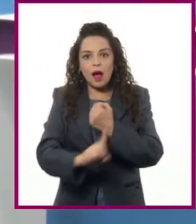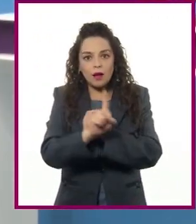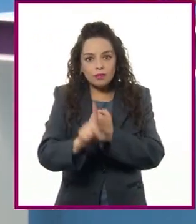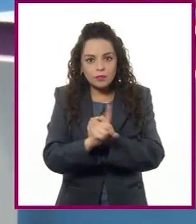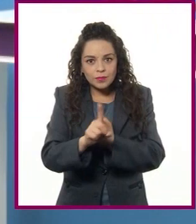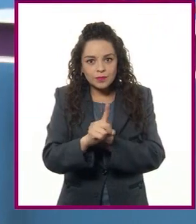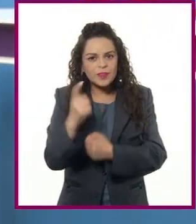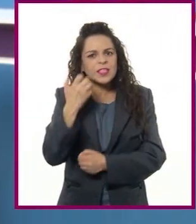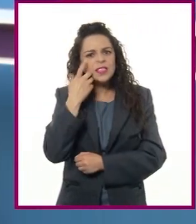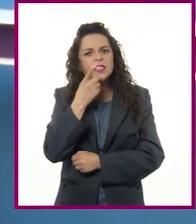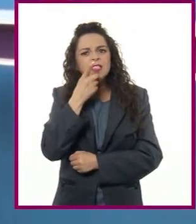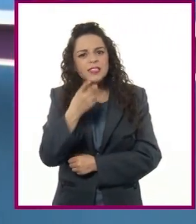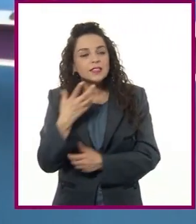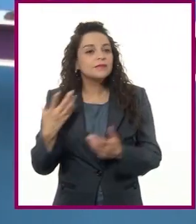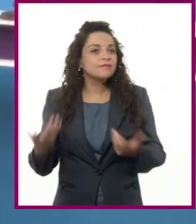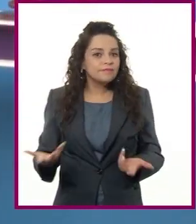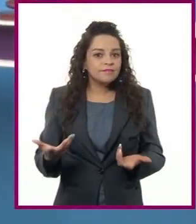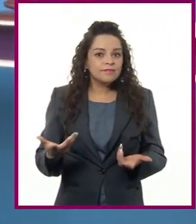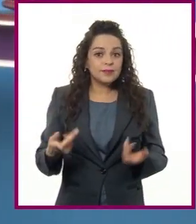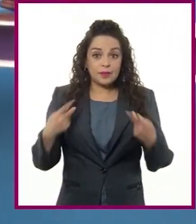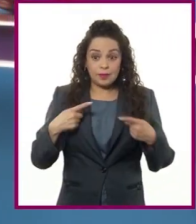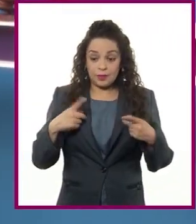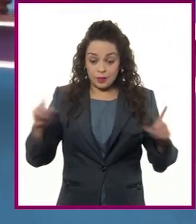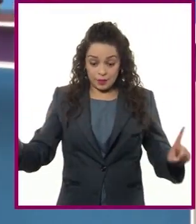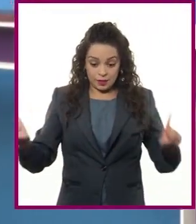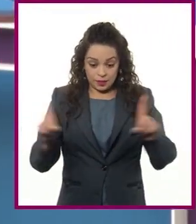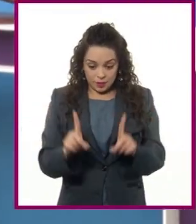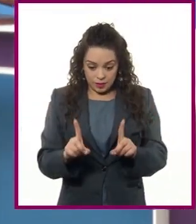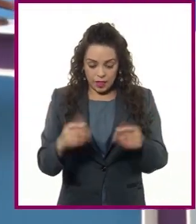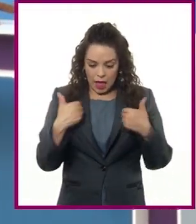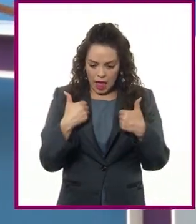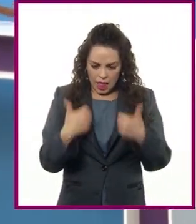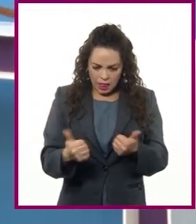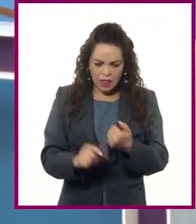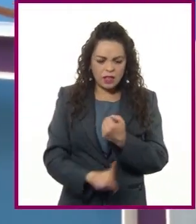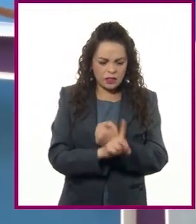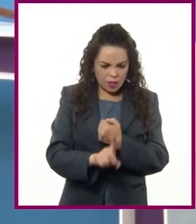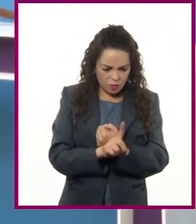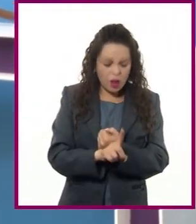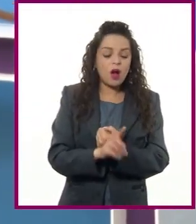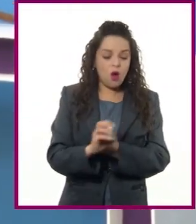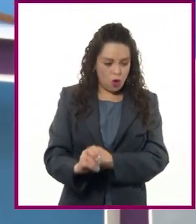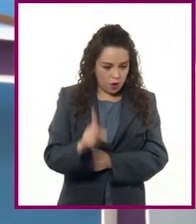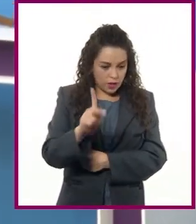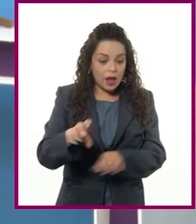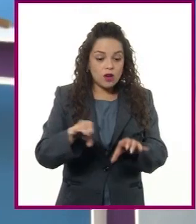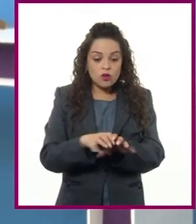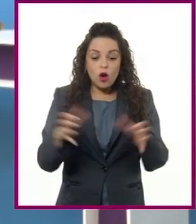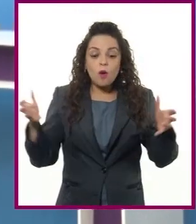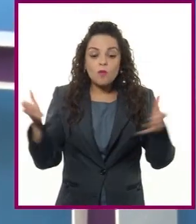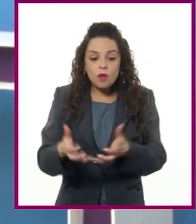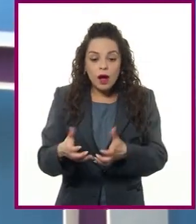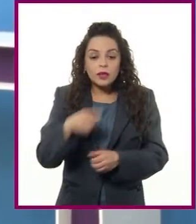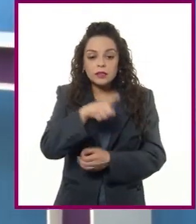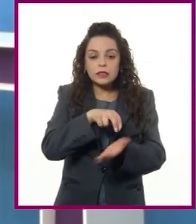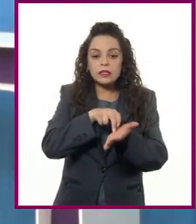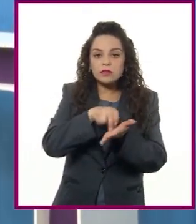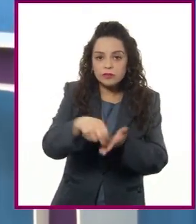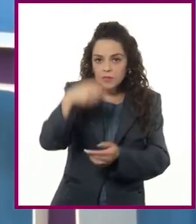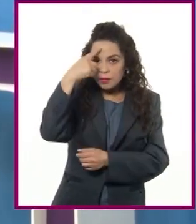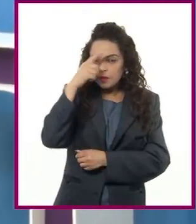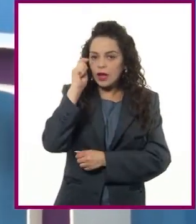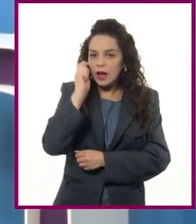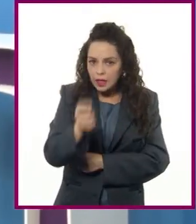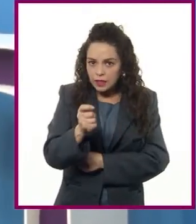decir, cómo es que los involucrados conciben el conflicto y cómo han ido desarrollando su comportamiento para